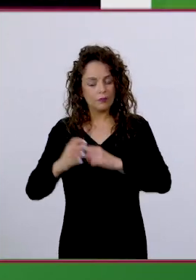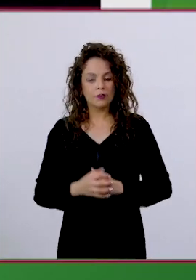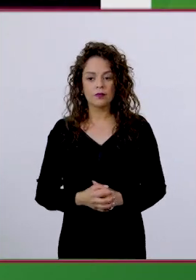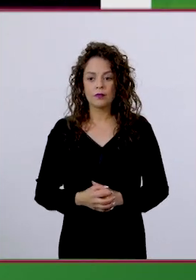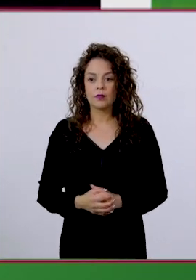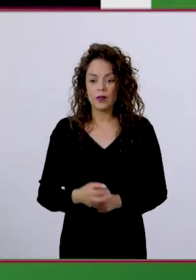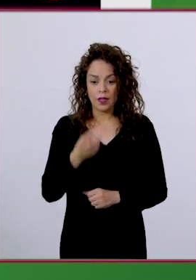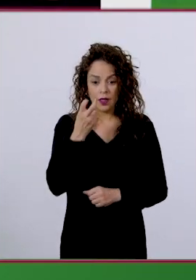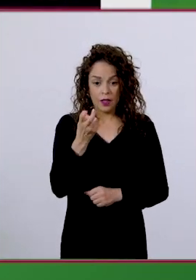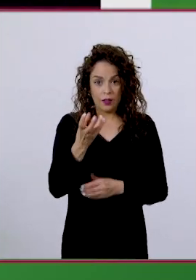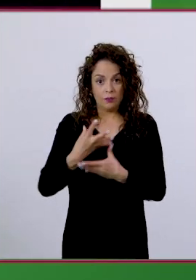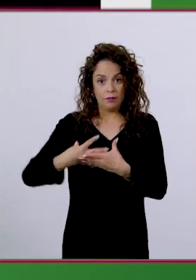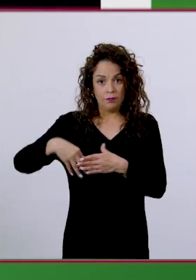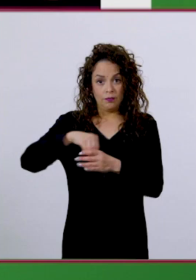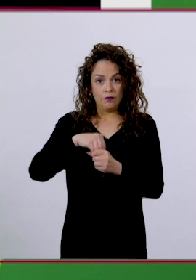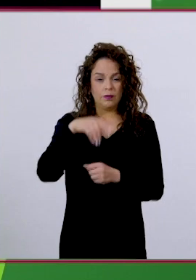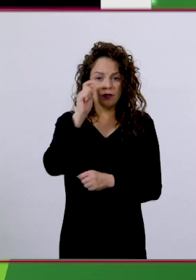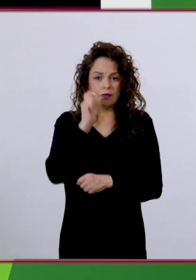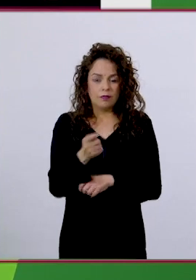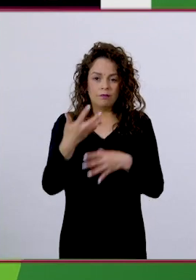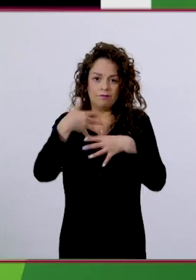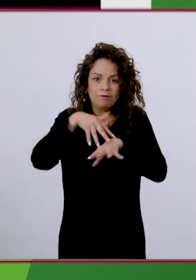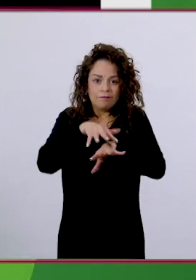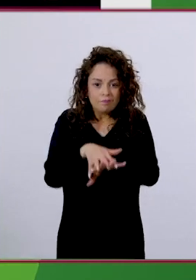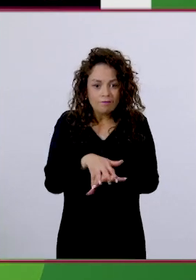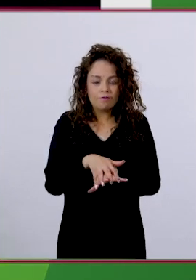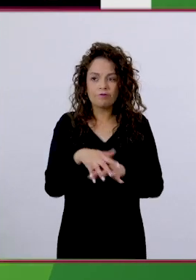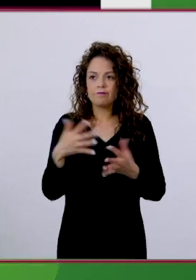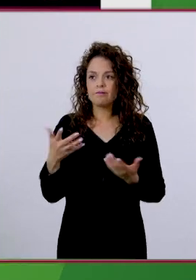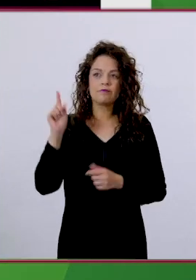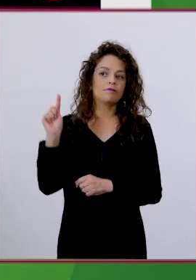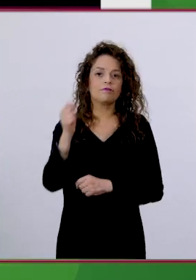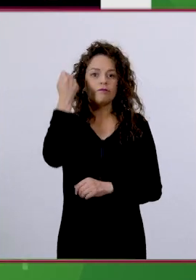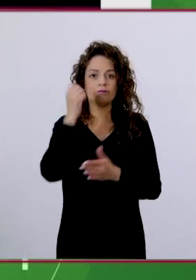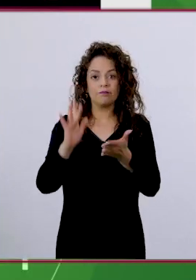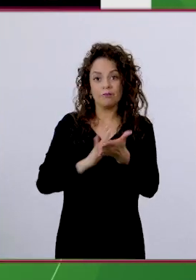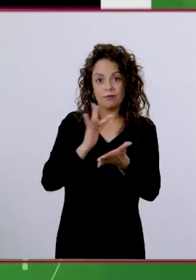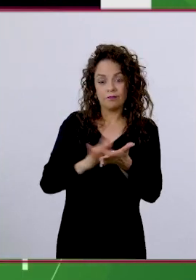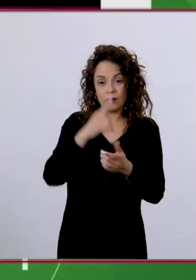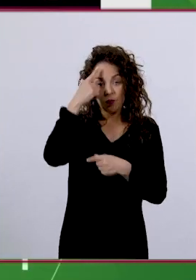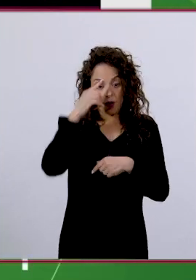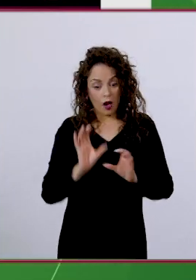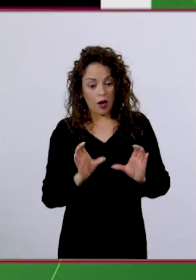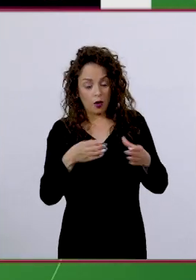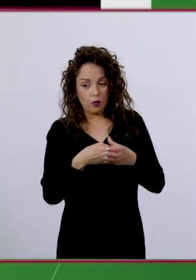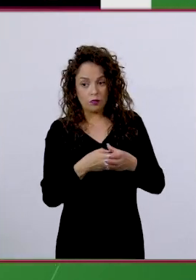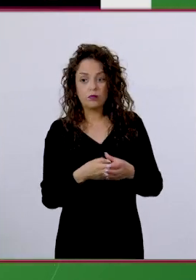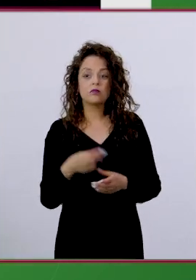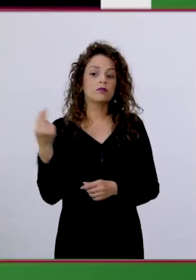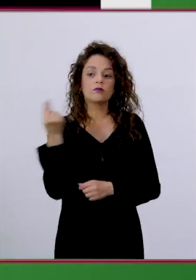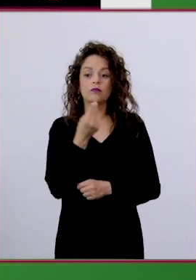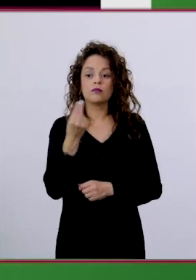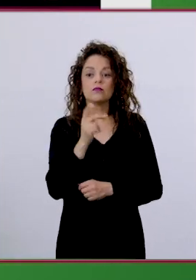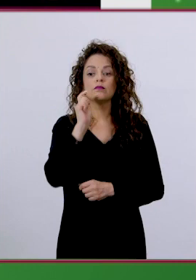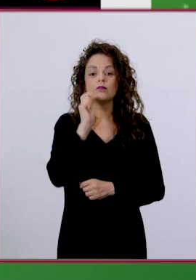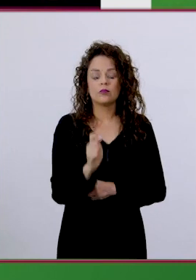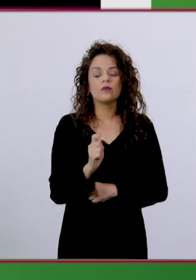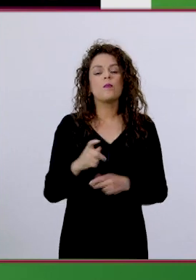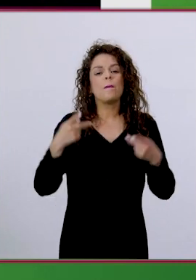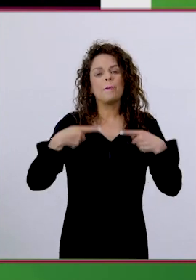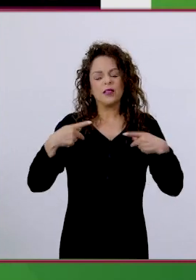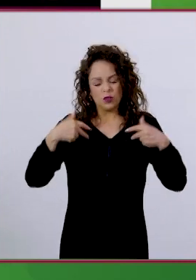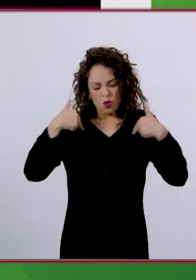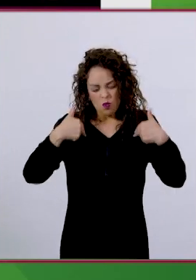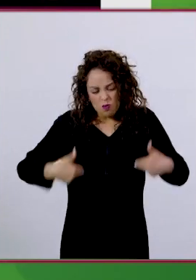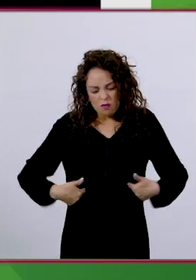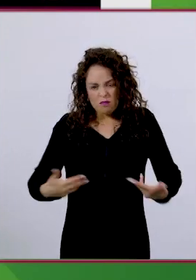herramientas digitales con un enfoque comunitario, es necesario retomar lo que es el ser humano. ¿Y qué es lo que es el ser humano?